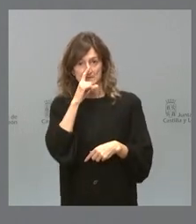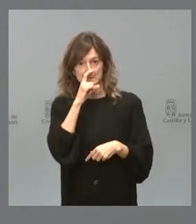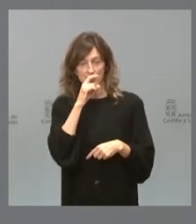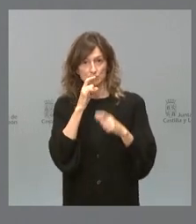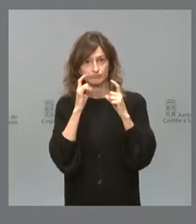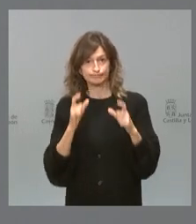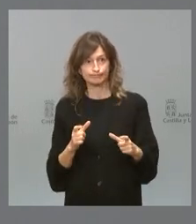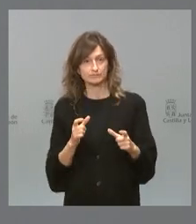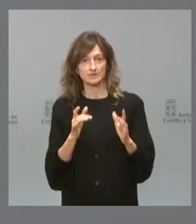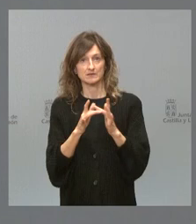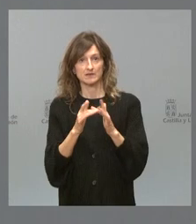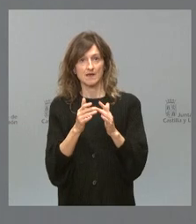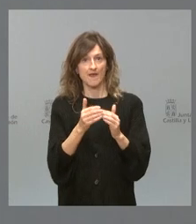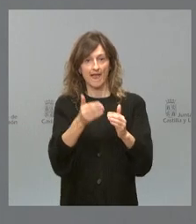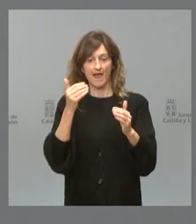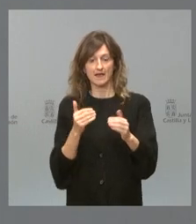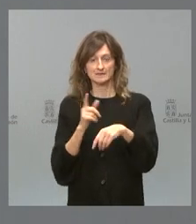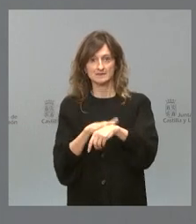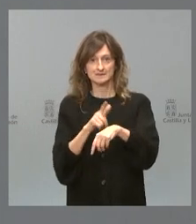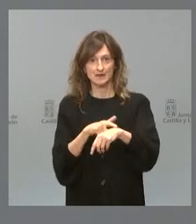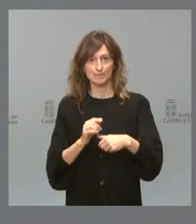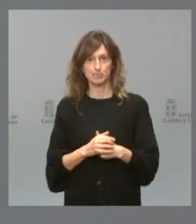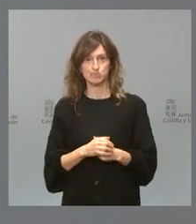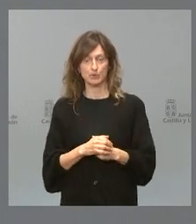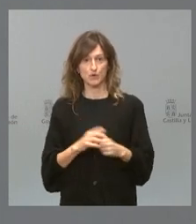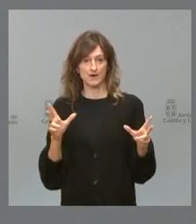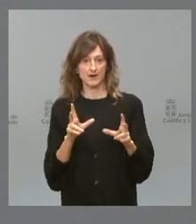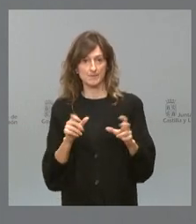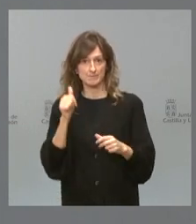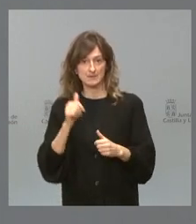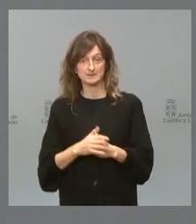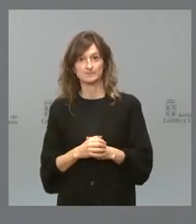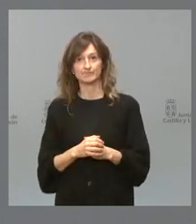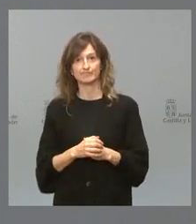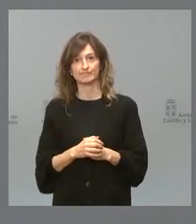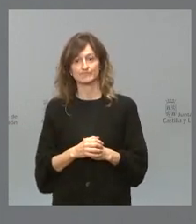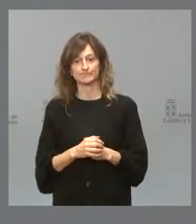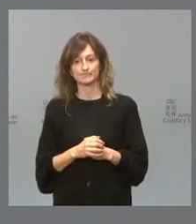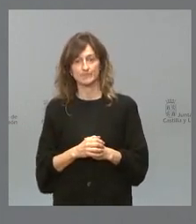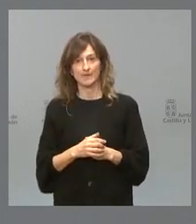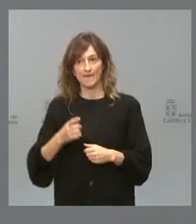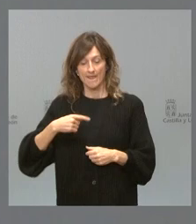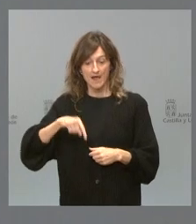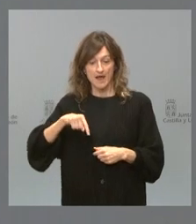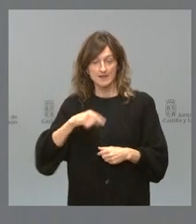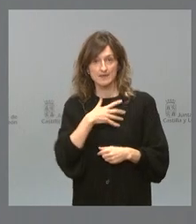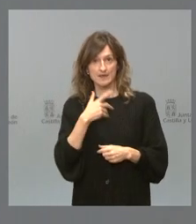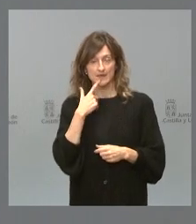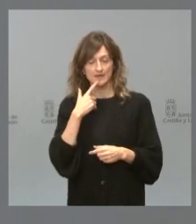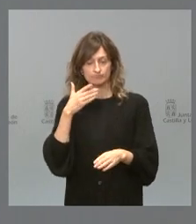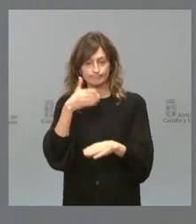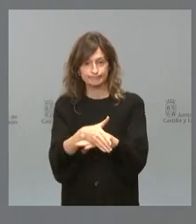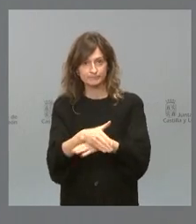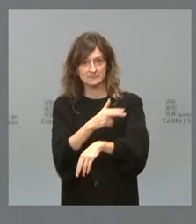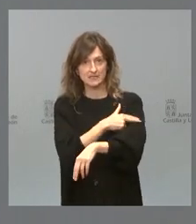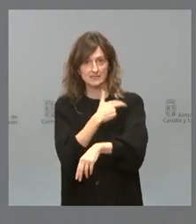tenido un impacto más adelantado en el tiempo y particularmente grave desde aquí lo que hacemos Es asegurar la asistencia sanitaria